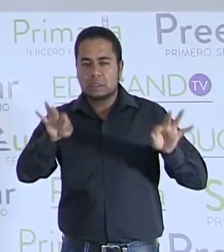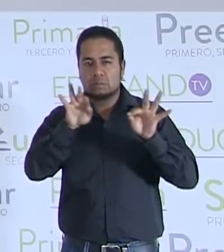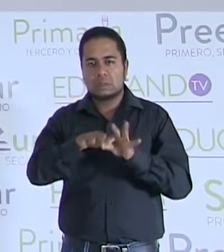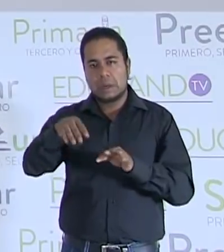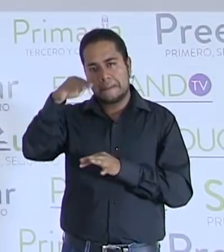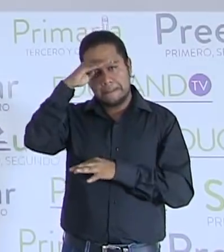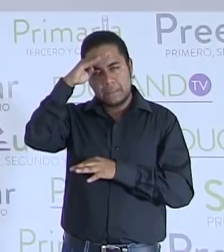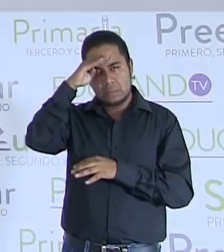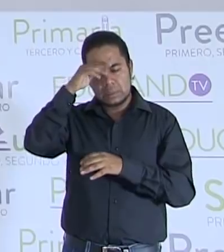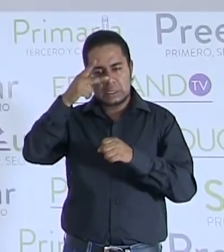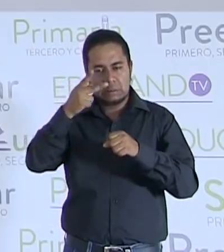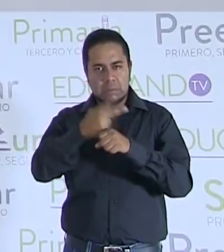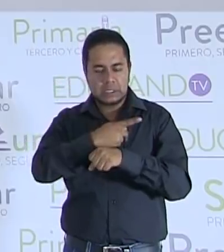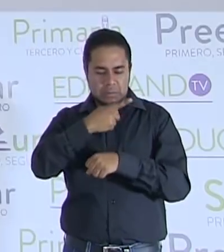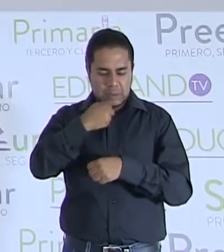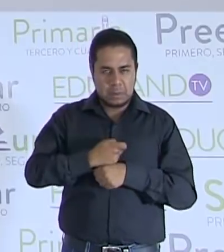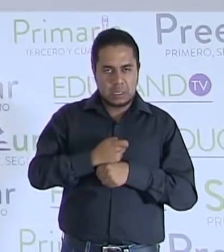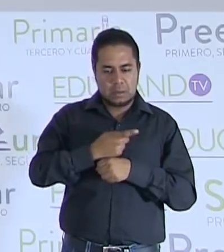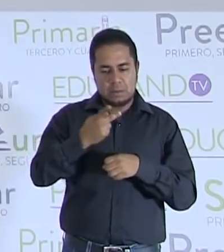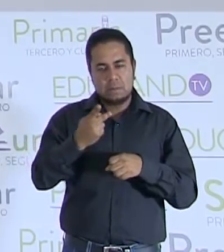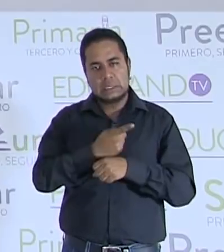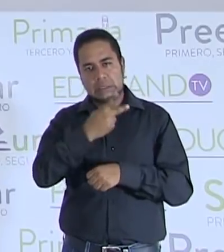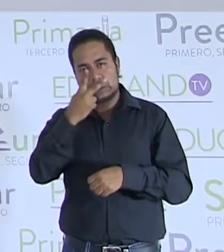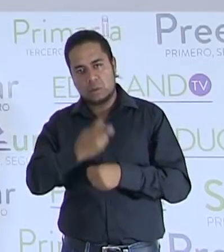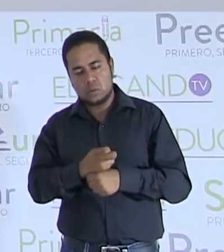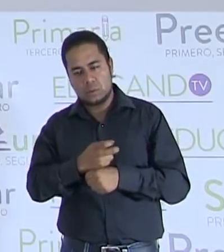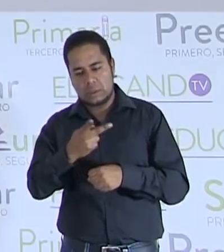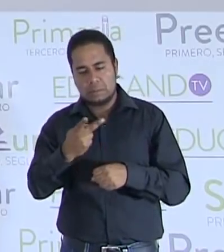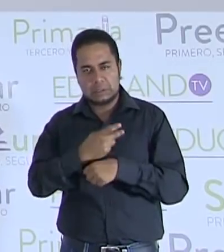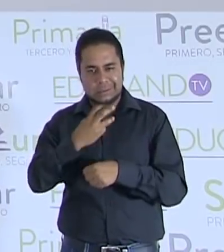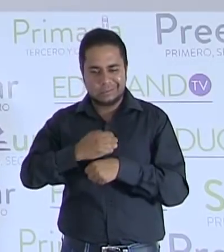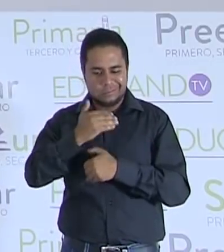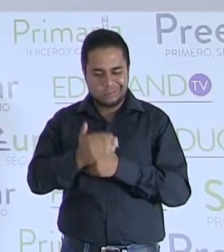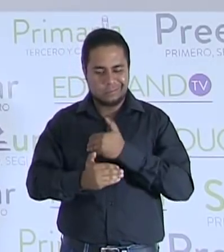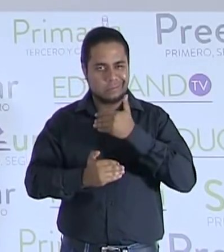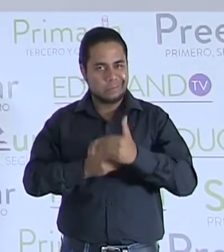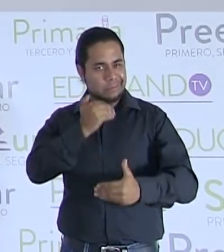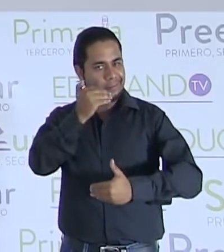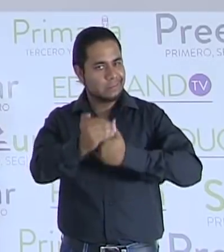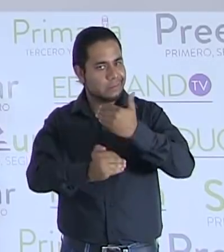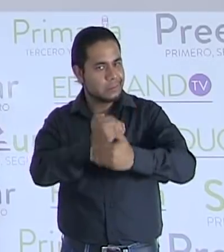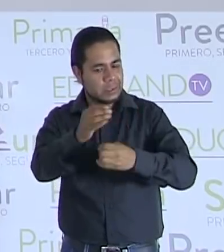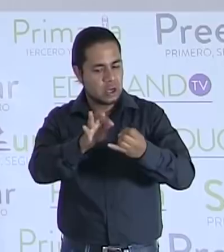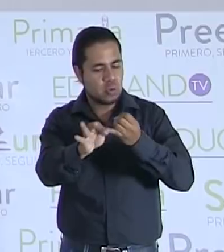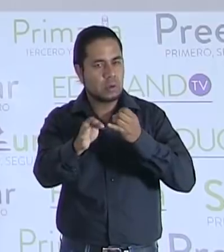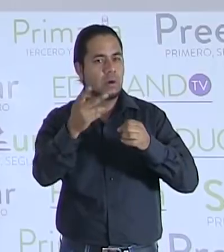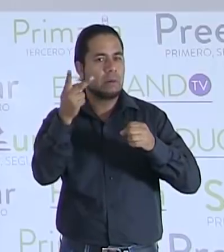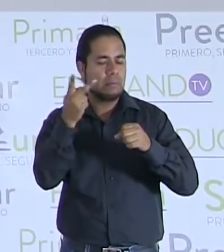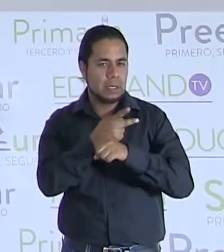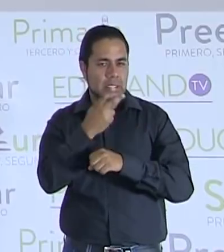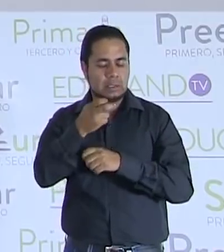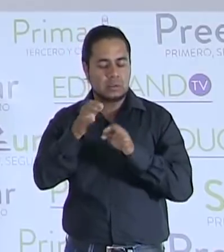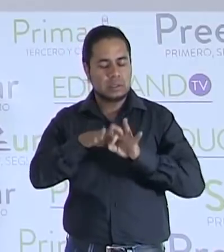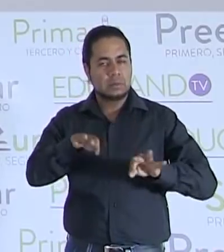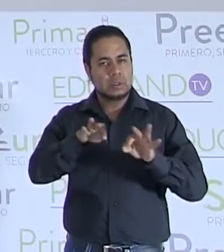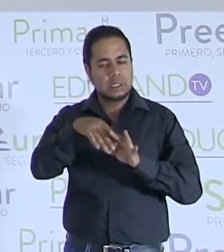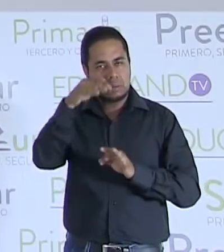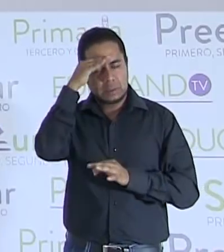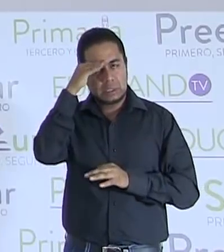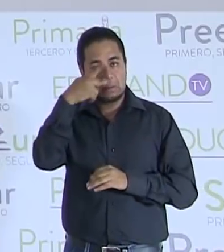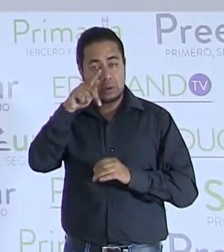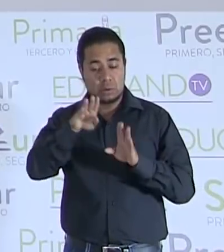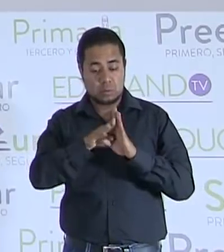en qué va a suceder primero, qué va a suceder después y qué va a suceder al final de esta historia. Pero todo